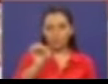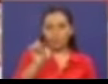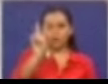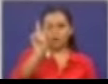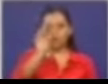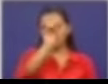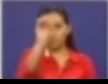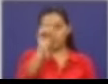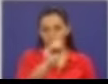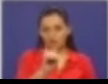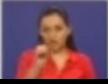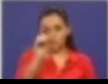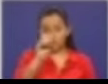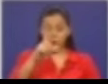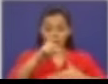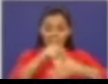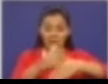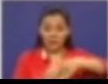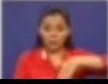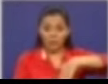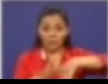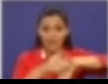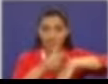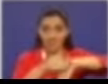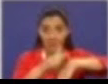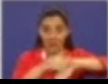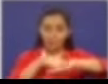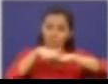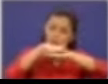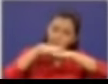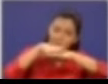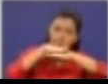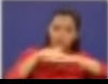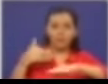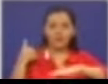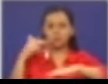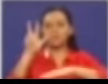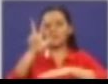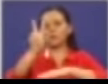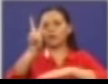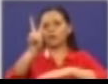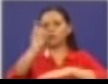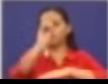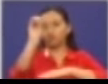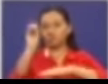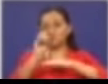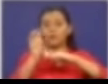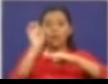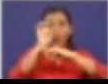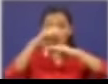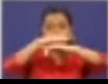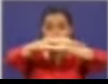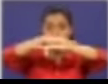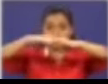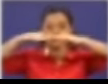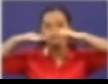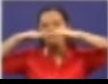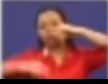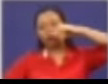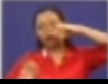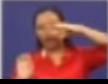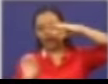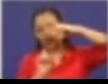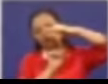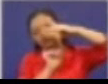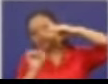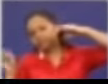Latina es 32%, una nueva mentira. Excesivo gasto público, y eso que este gasto público nos ha